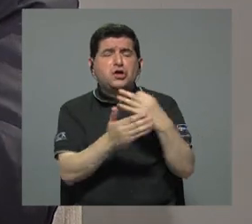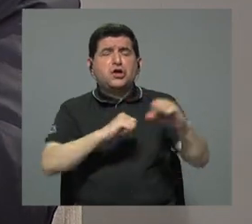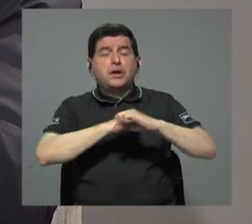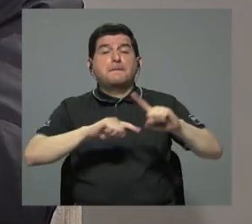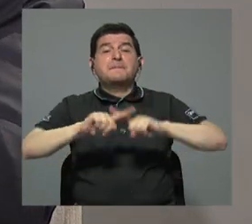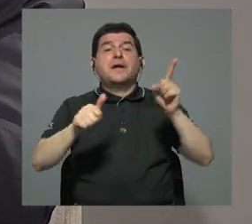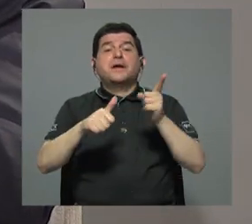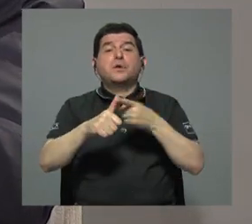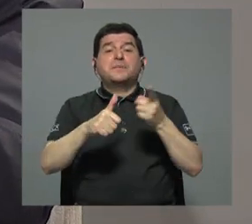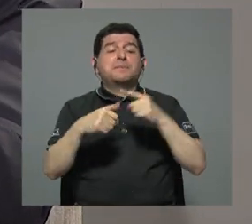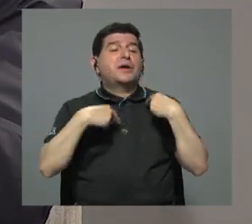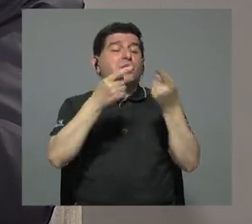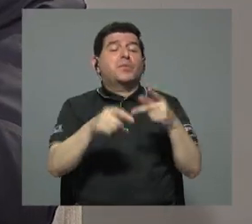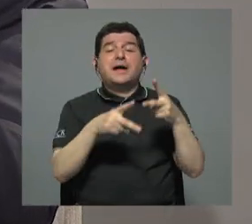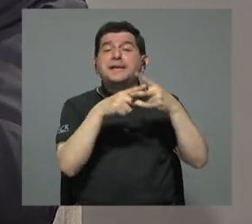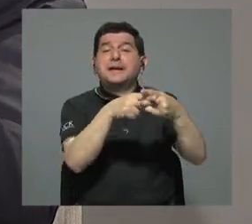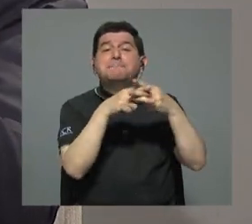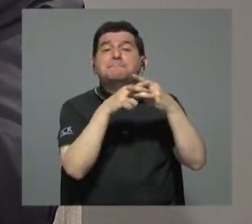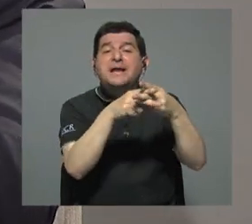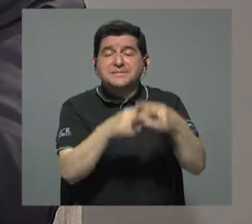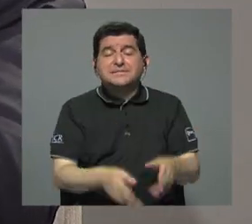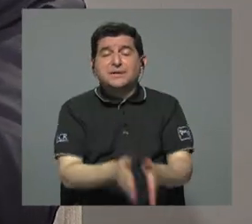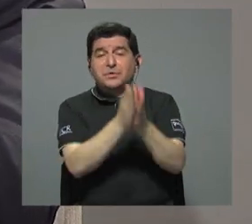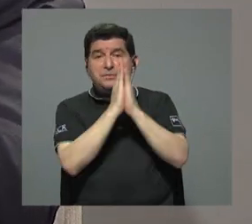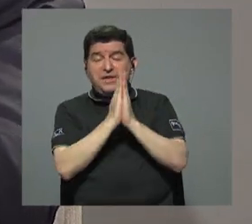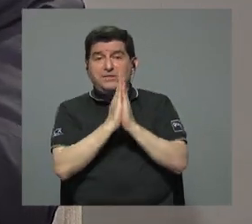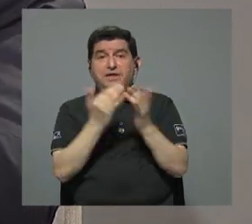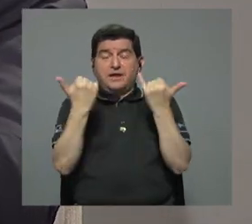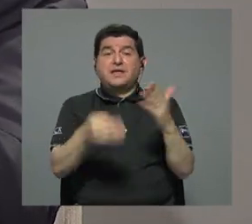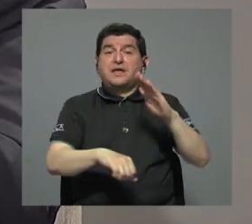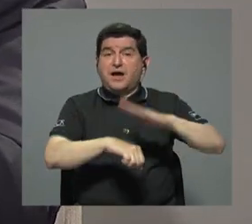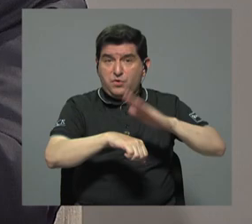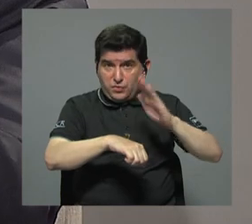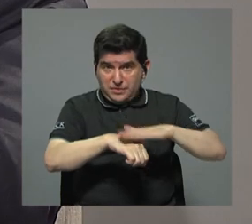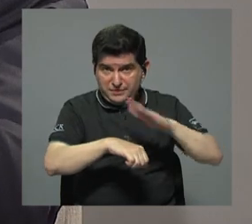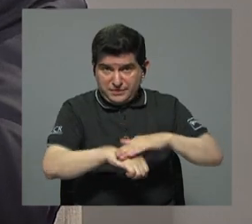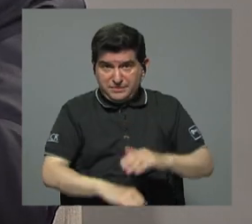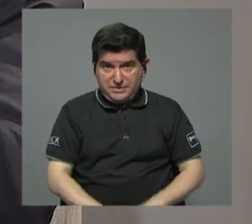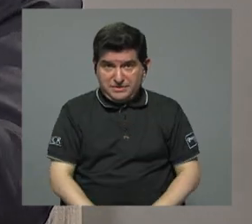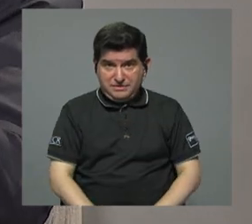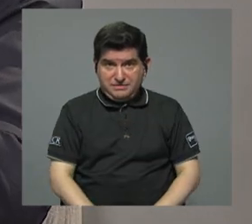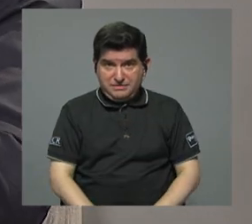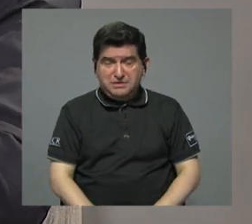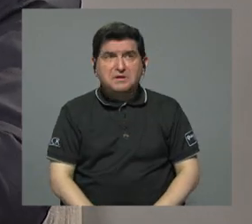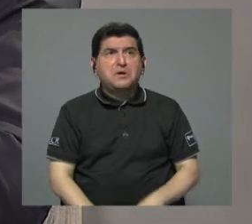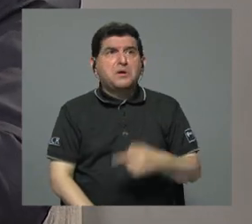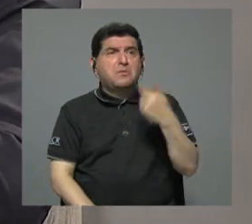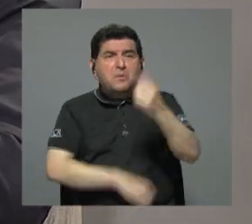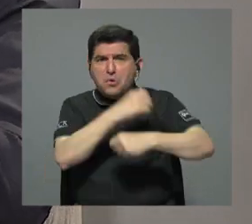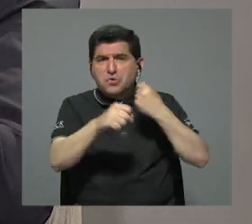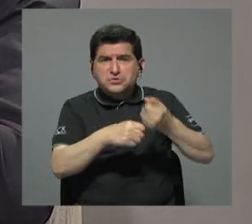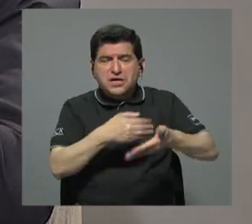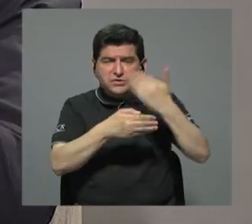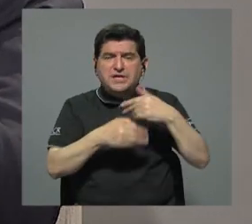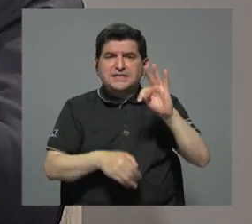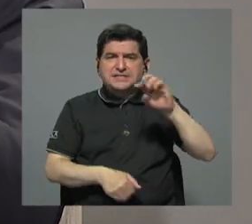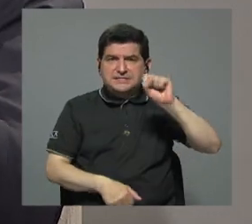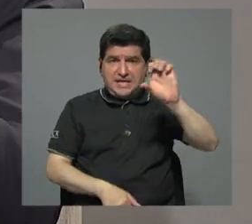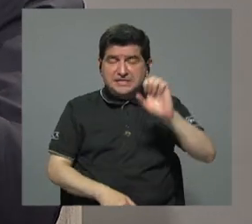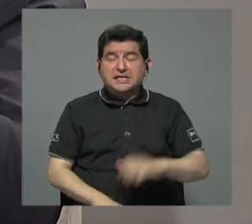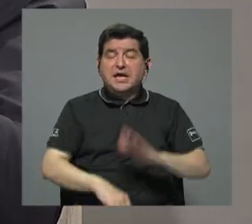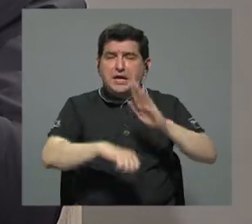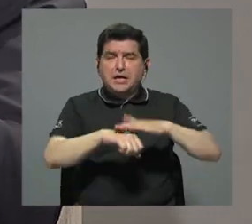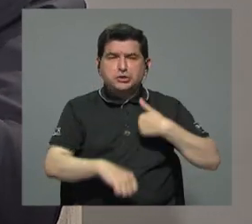pero primero vaya ustedes ese prestar y además hoy se autorizó con hace hace unos pocos años autorizó el tribunal lo que me parece una barbaridad